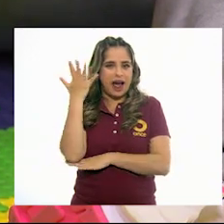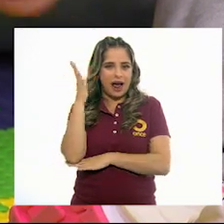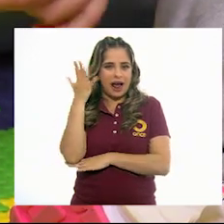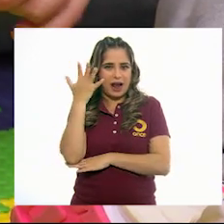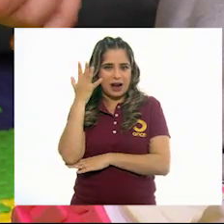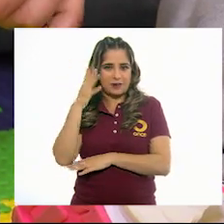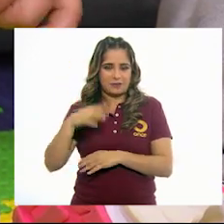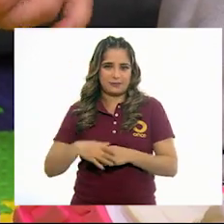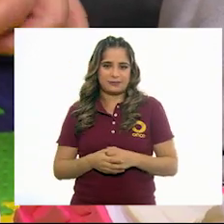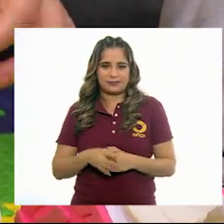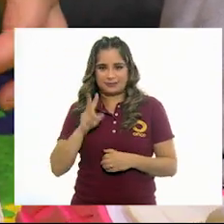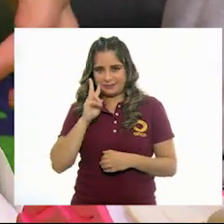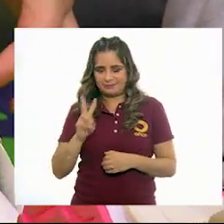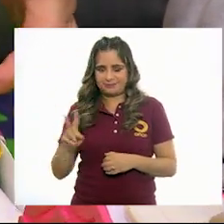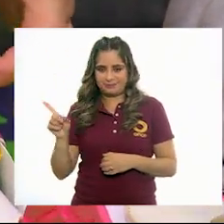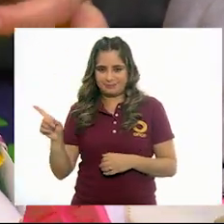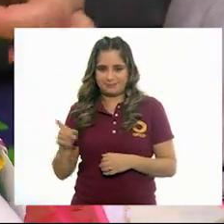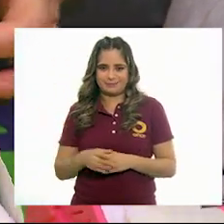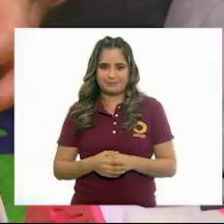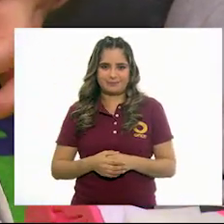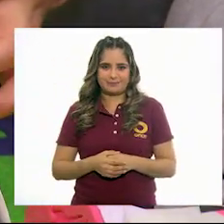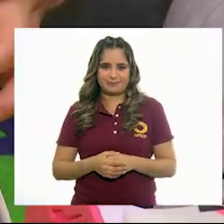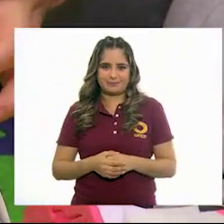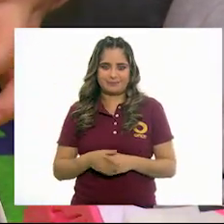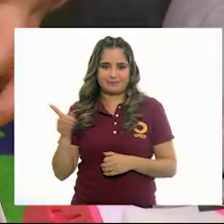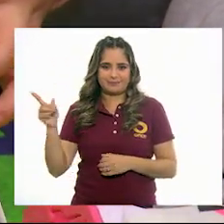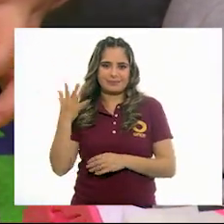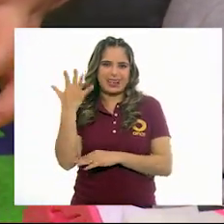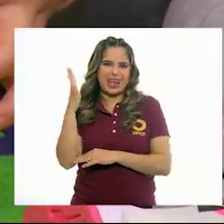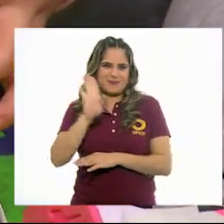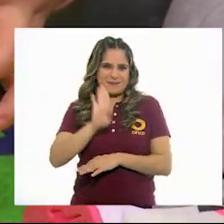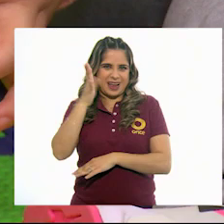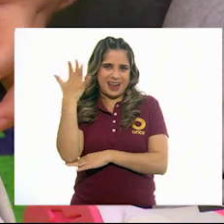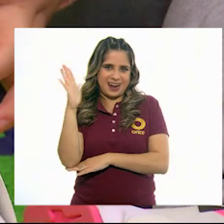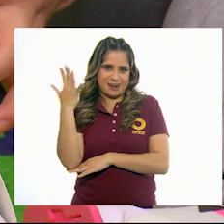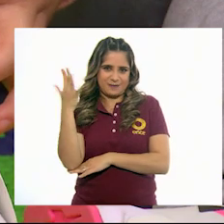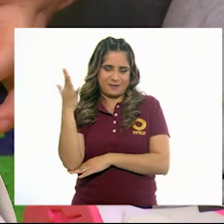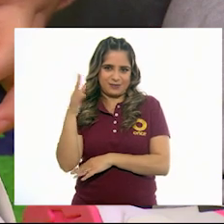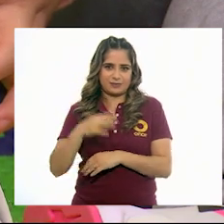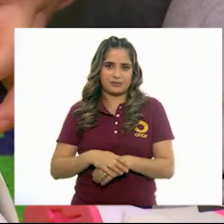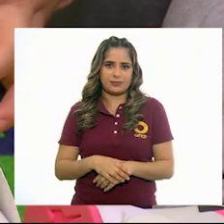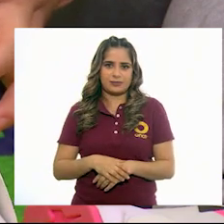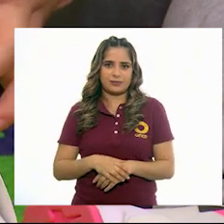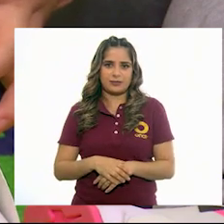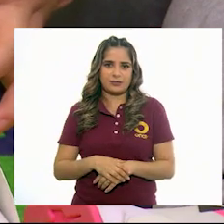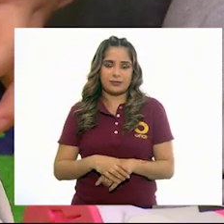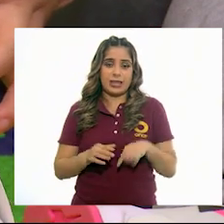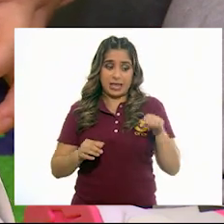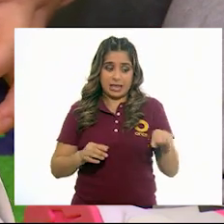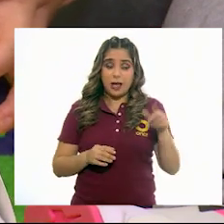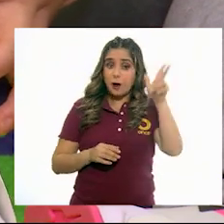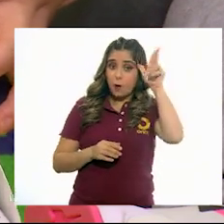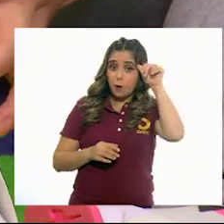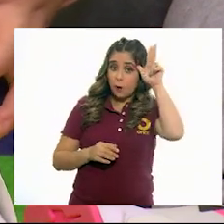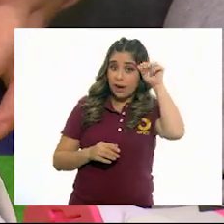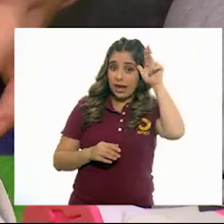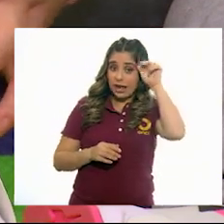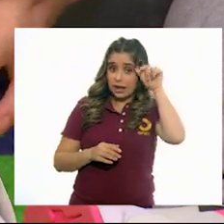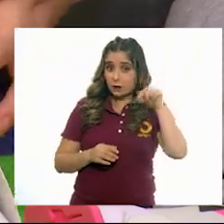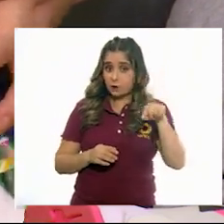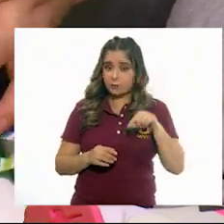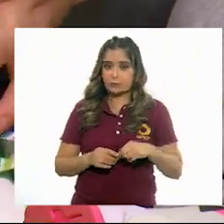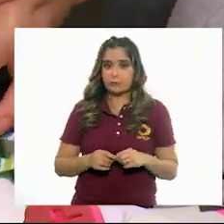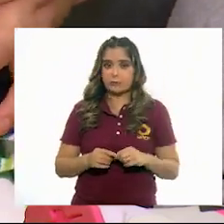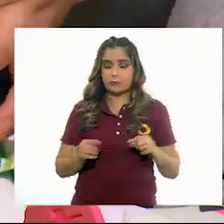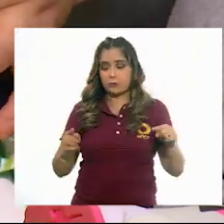Un arbolito. Aquí está. Un arbolito. Ahora, este va a ser nuestro conejo. Conejo. Vas